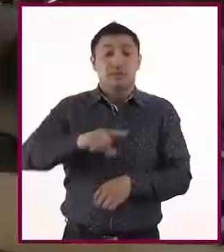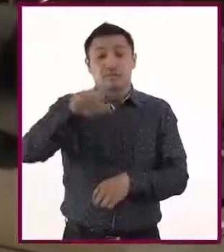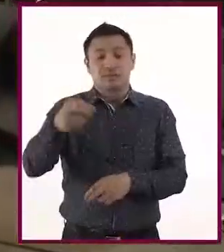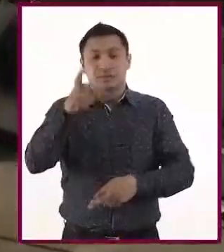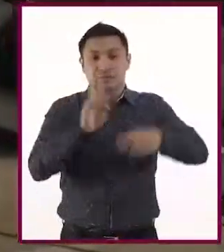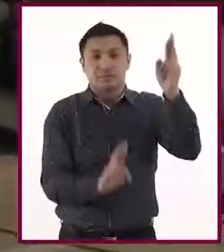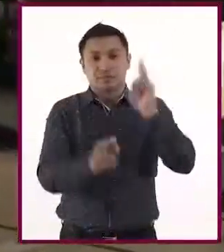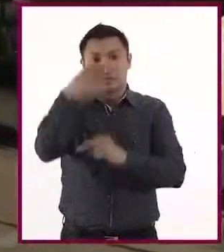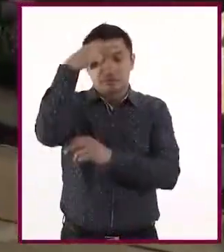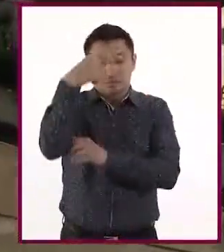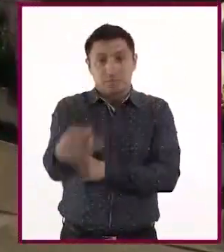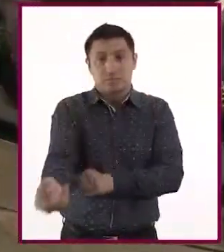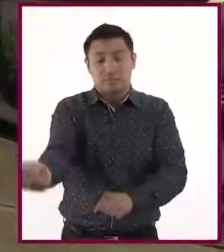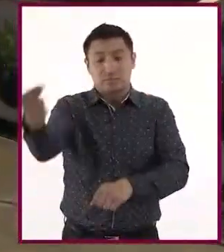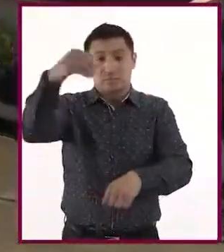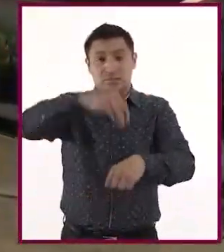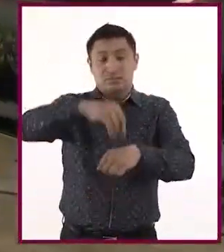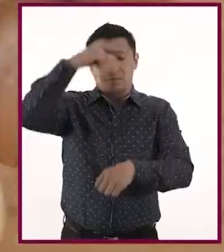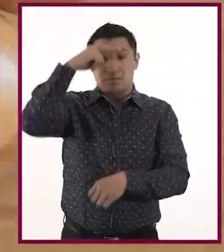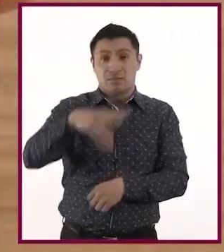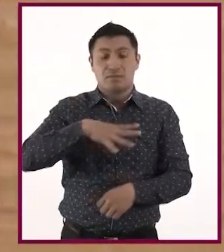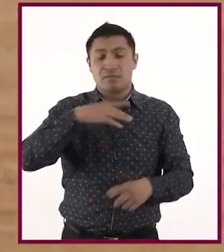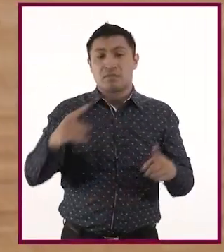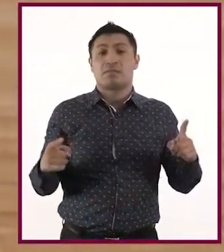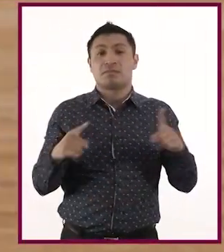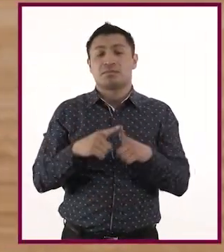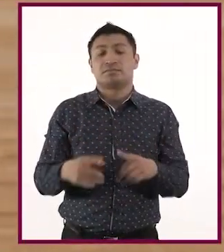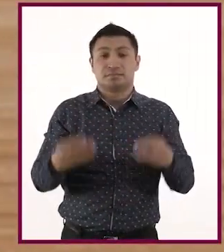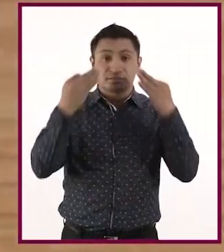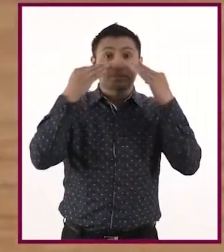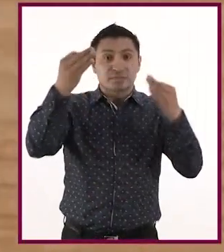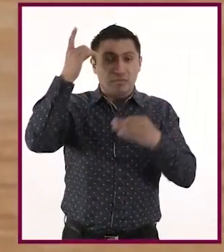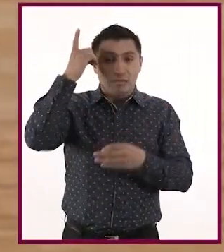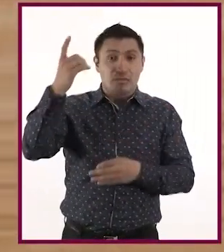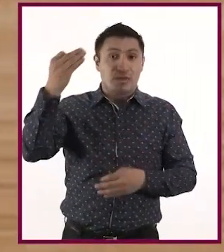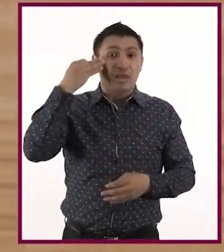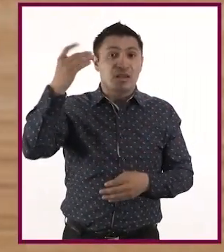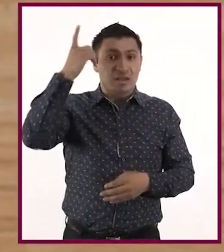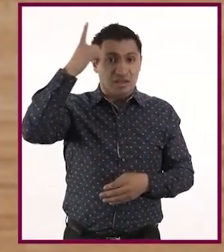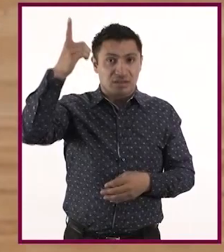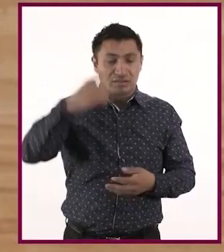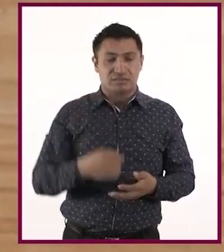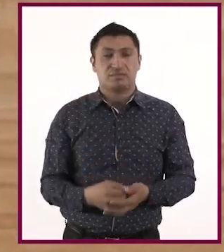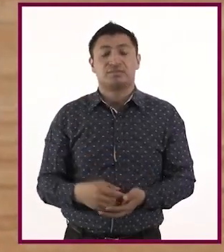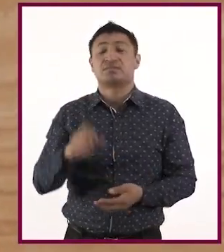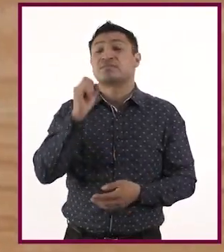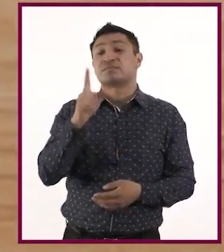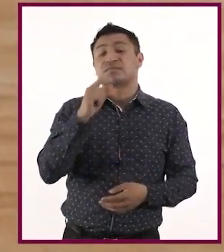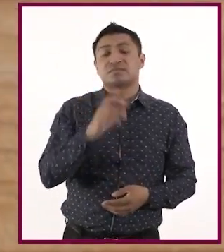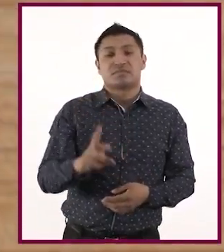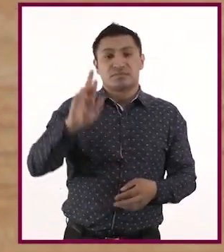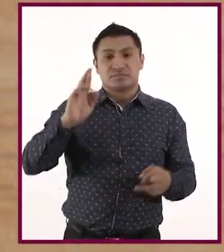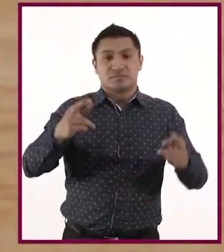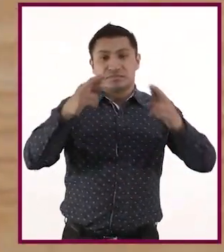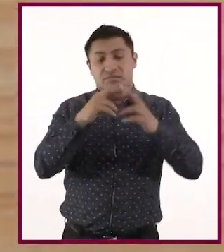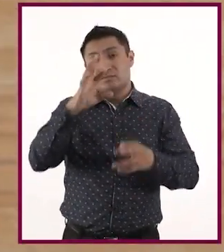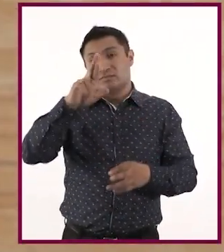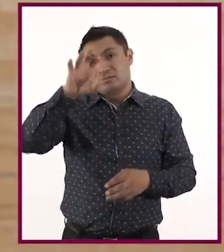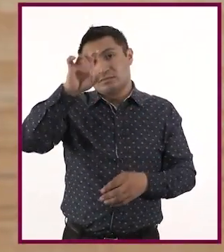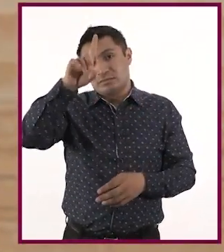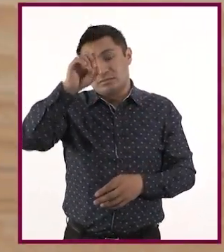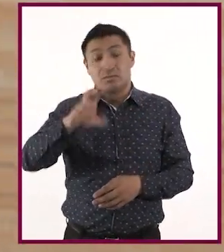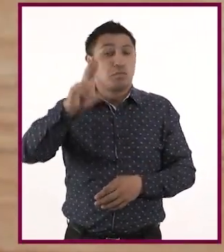Revolución Mexicana, se instaló en México la Iglesia de los Testigos de Jehová. En cuanto a las religiones o credos